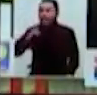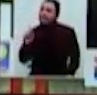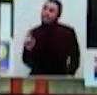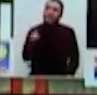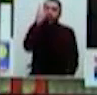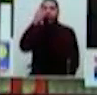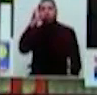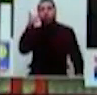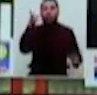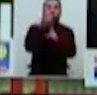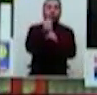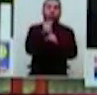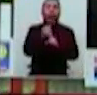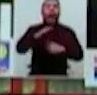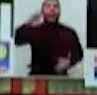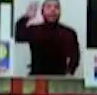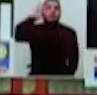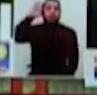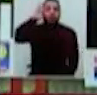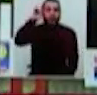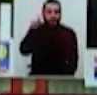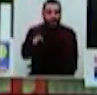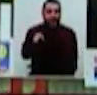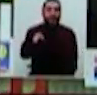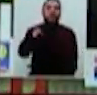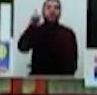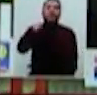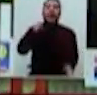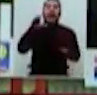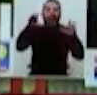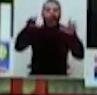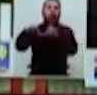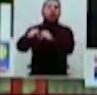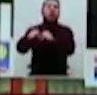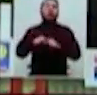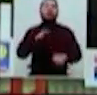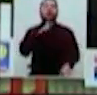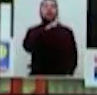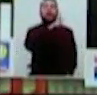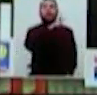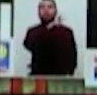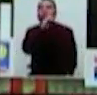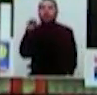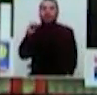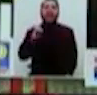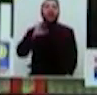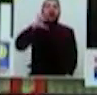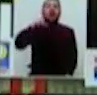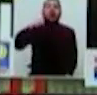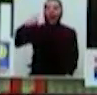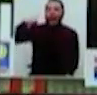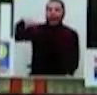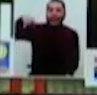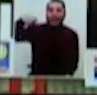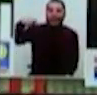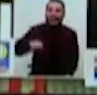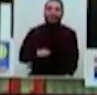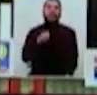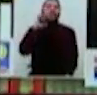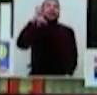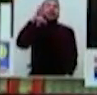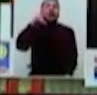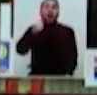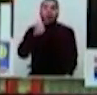por la seguridad ciudadana. Entonces no te distraigas, pero no se puede evadir. de la pregunta que le hace a Josefina Thompson, que es